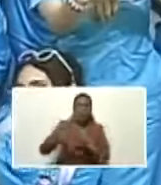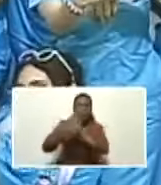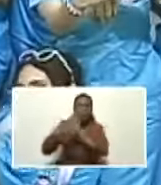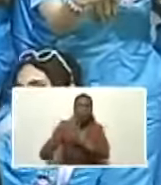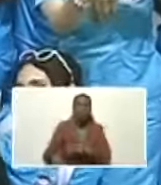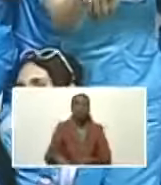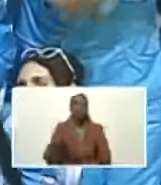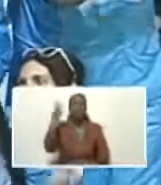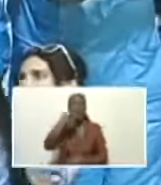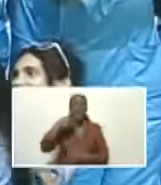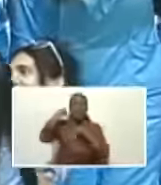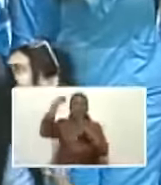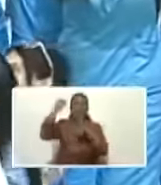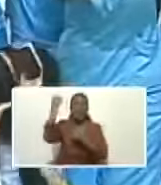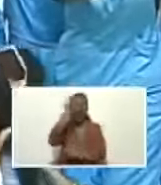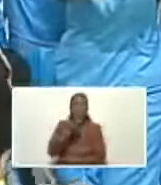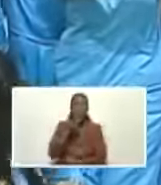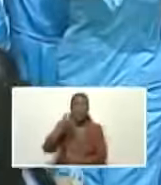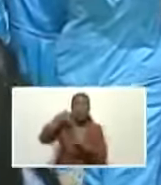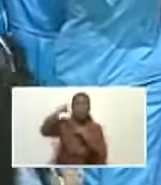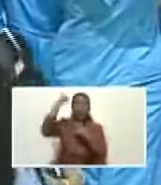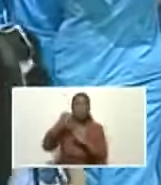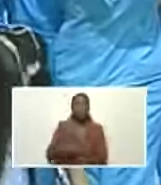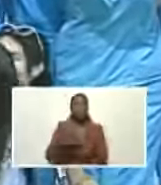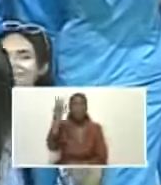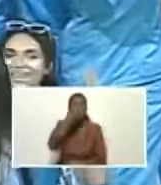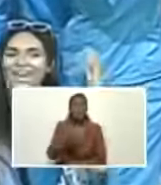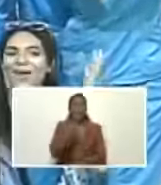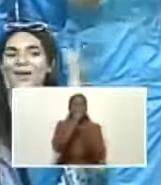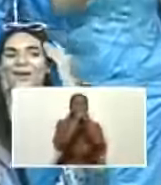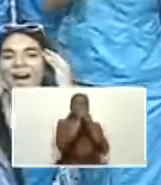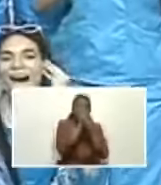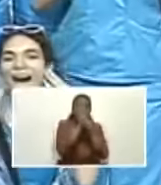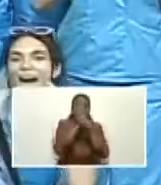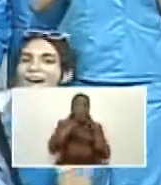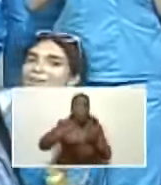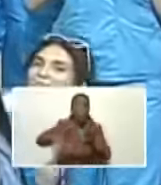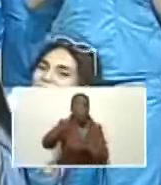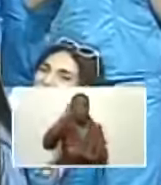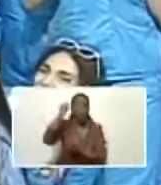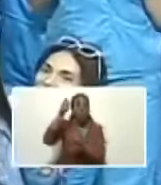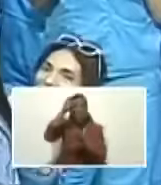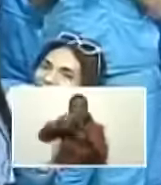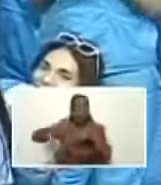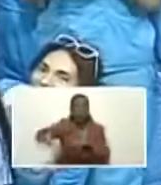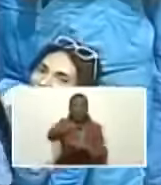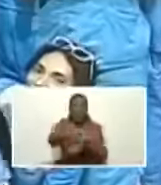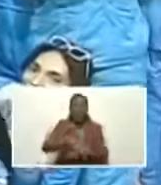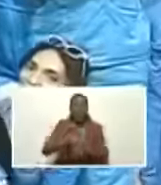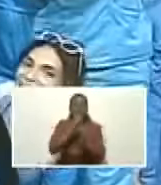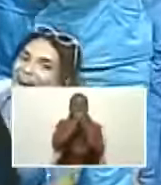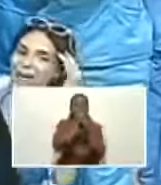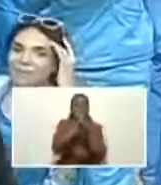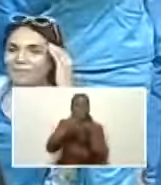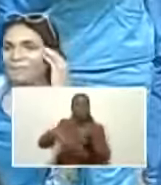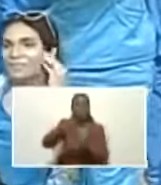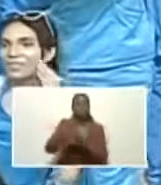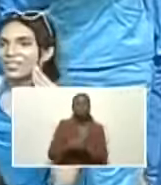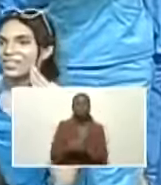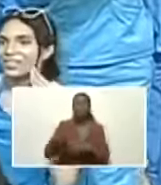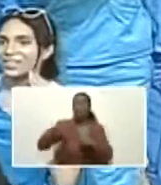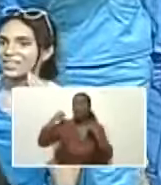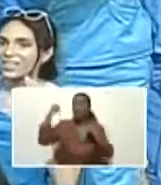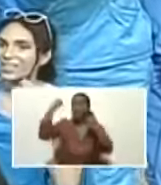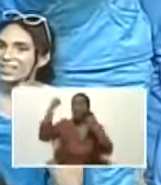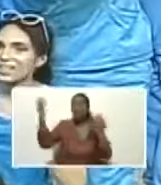la juventud! ¡Viva! ¡Que viva Tucupita! ¡Viva! ¡Que viva la patria! ¡Viva! ¡Hasta